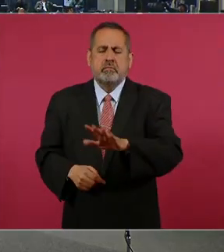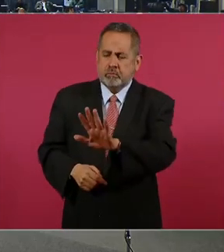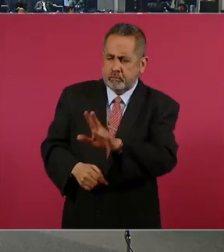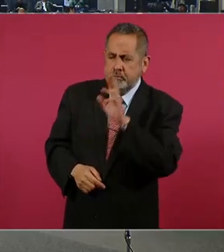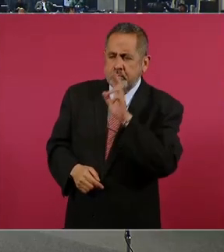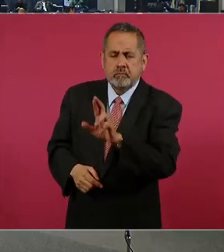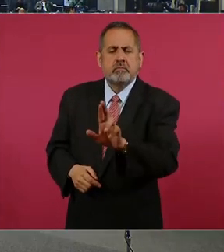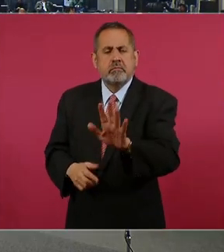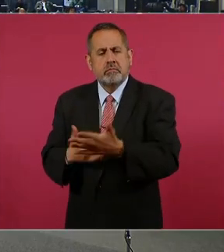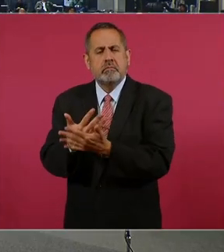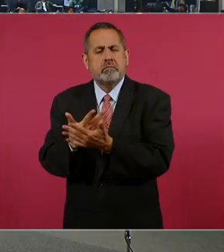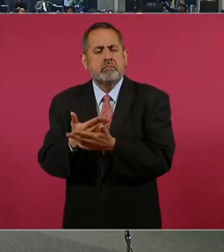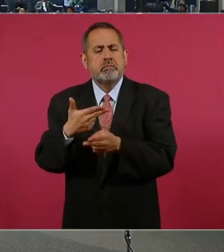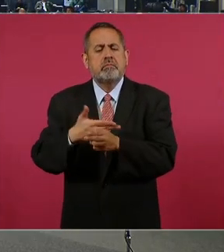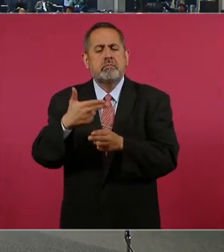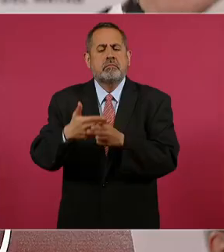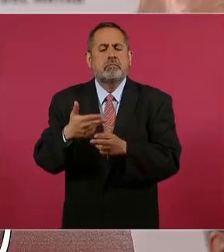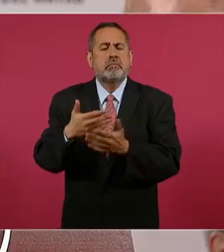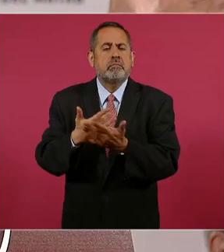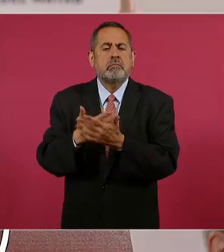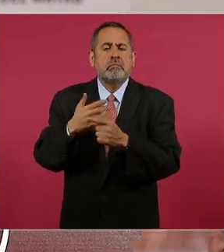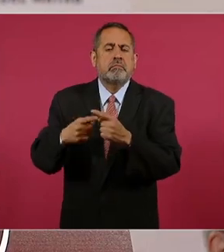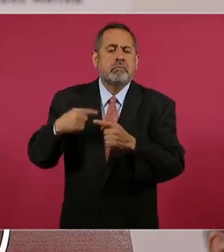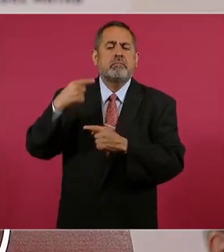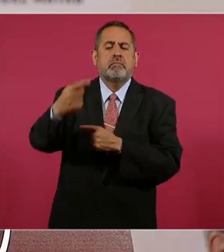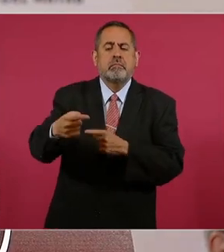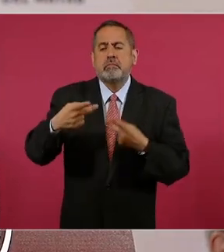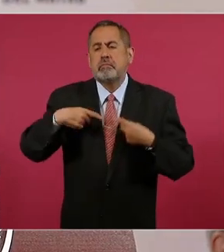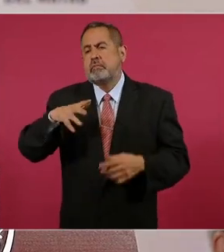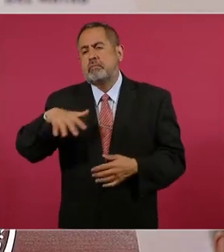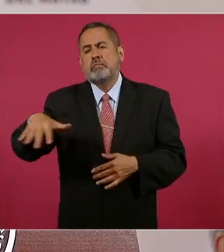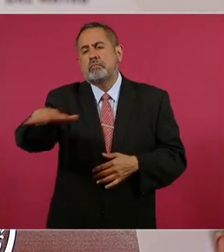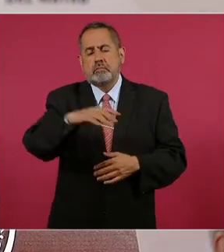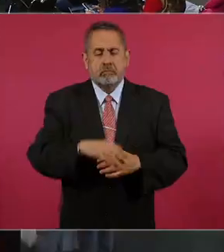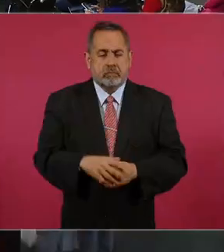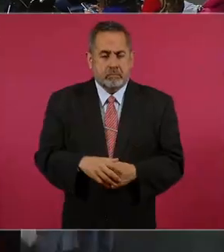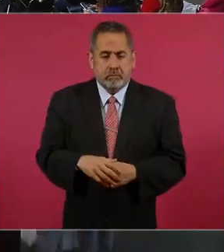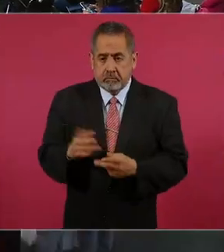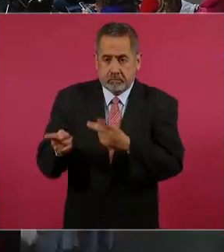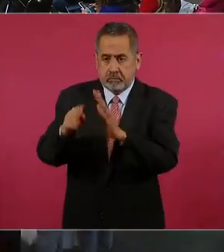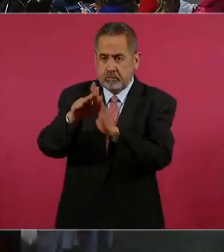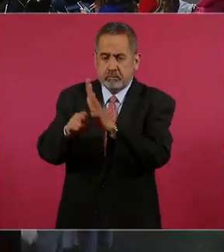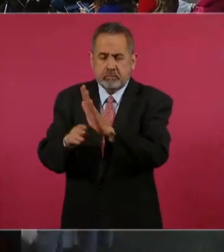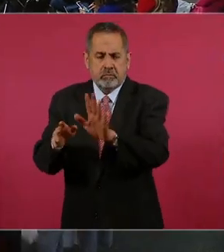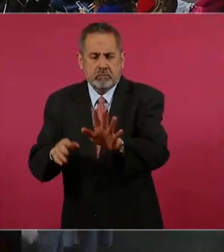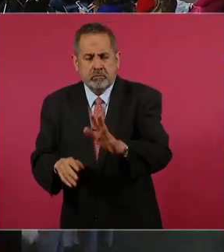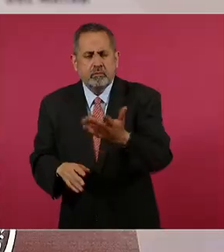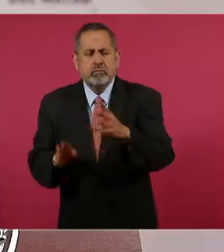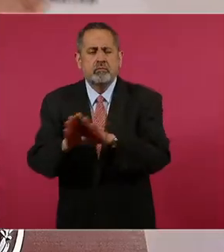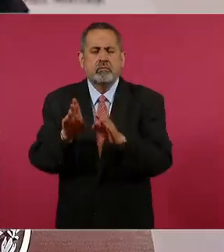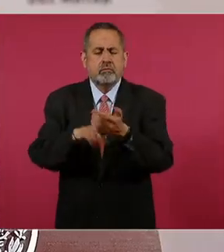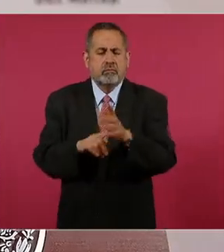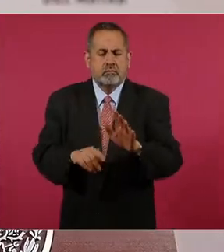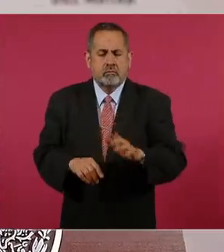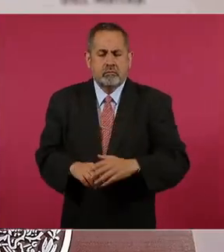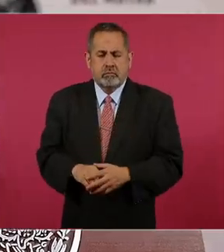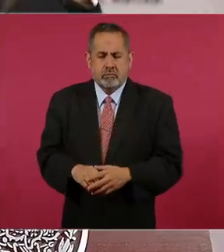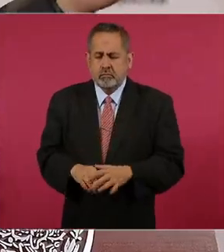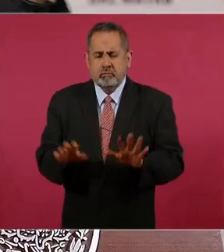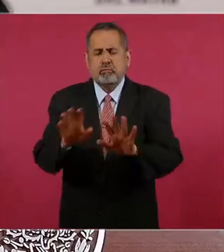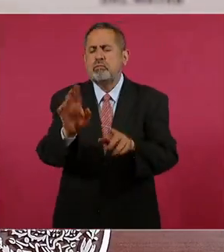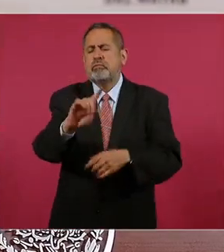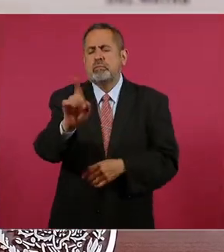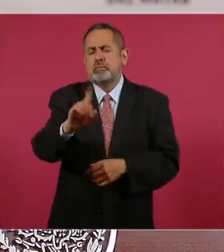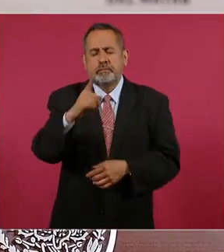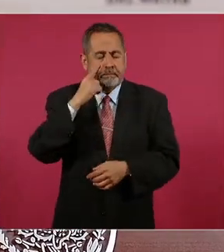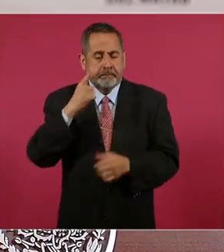esperar a ver qué dice la gente ¿eso es consulta popular presidente? o se refiere a los legisladores próximos ya que pase